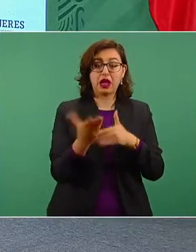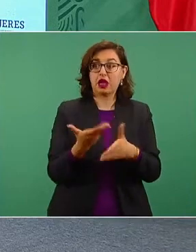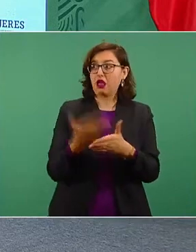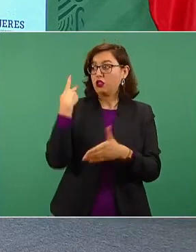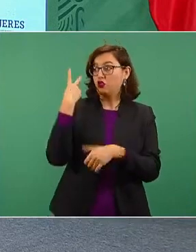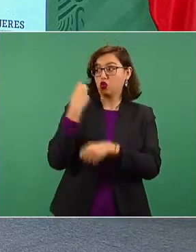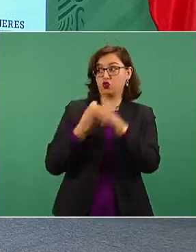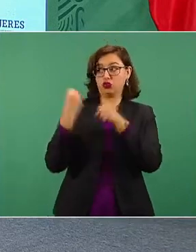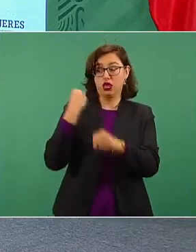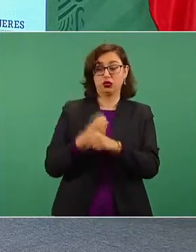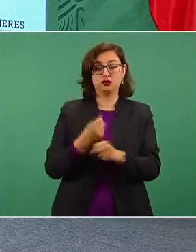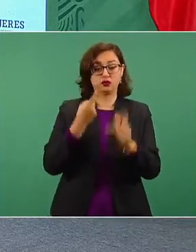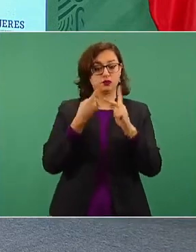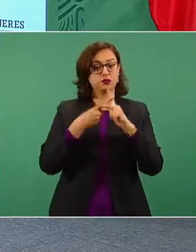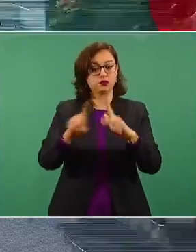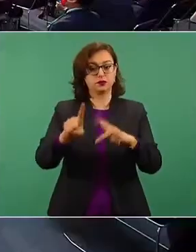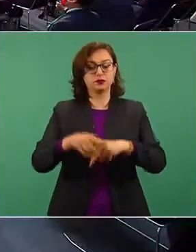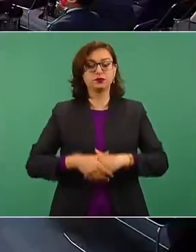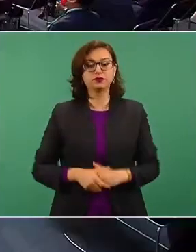de estos 2 años.